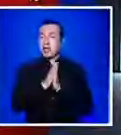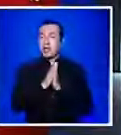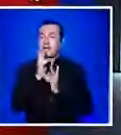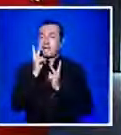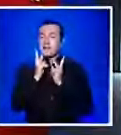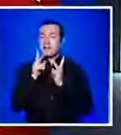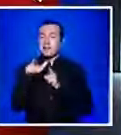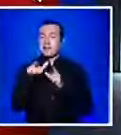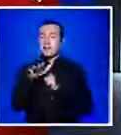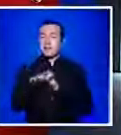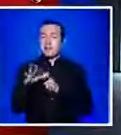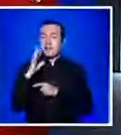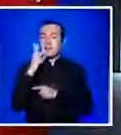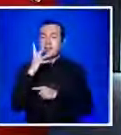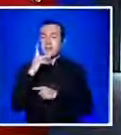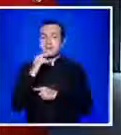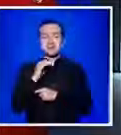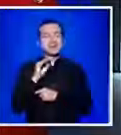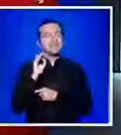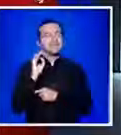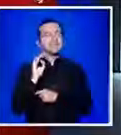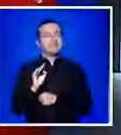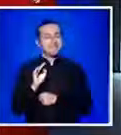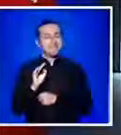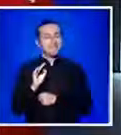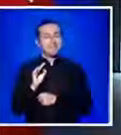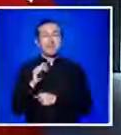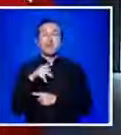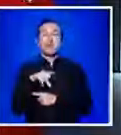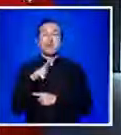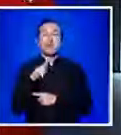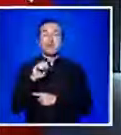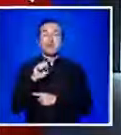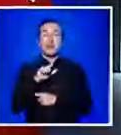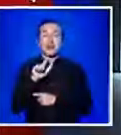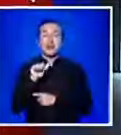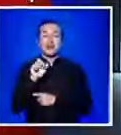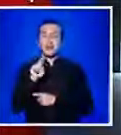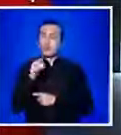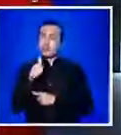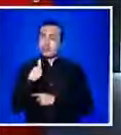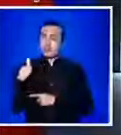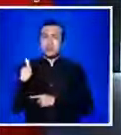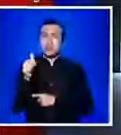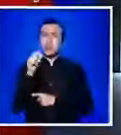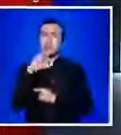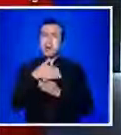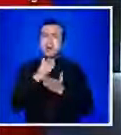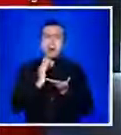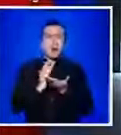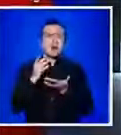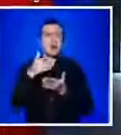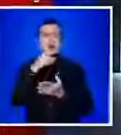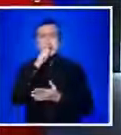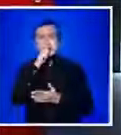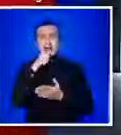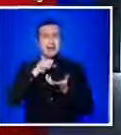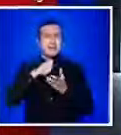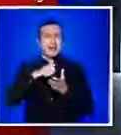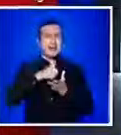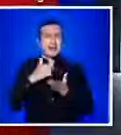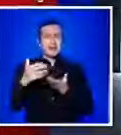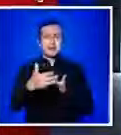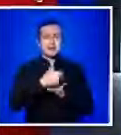este paraíso escondido, que realmente es un paraíso en Puéllaro, y van a poder cosechar, ya veíamos, aguacates, naranja, mandarina y sobre